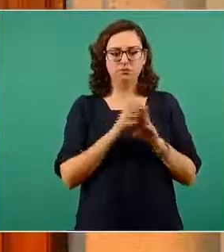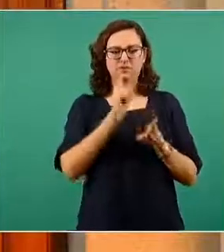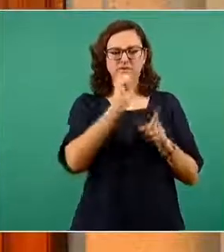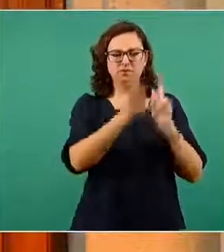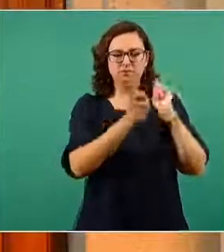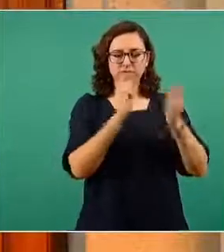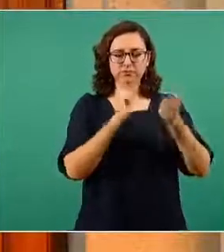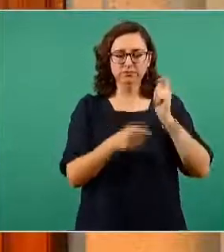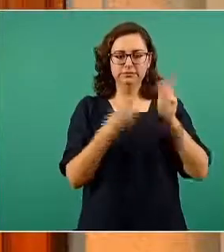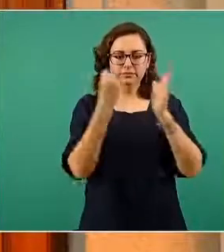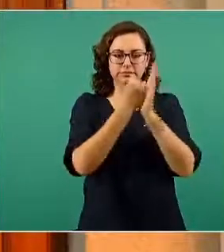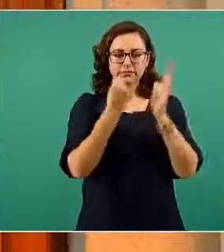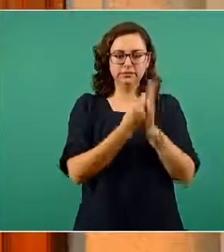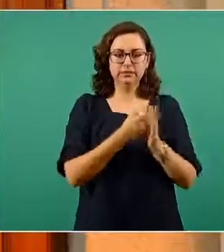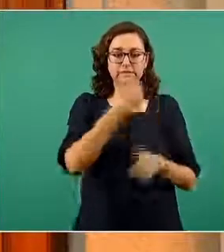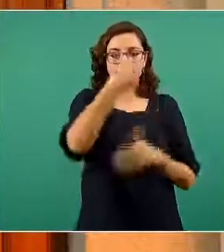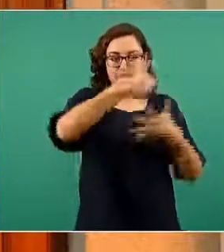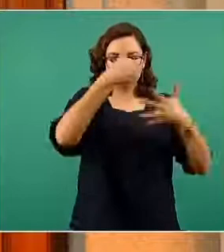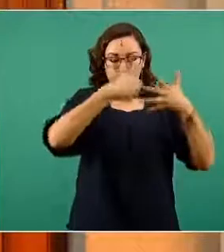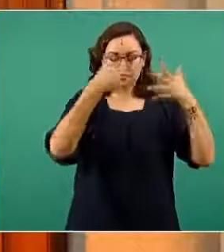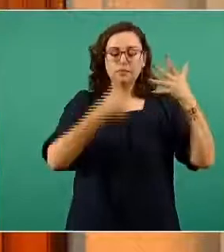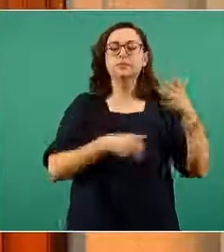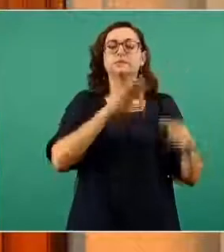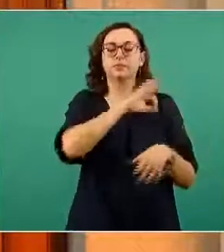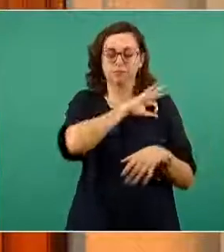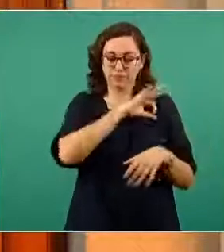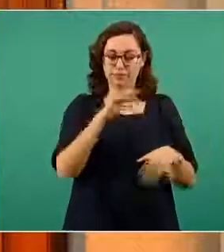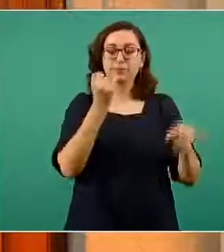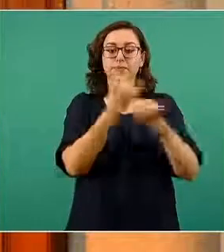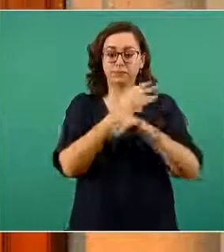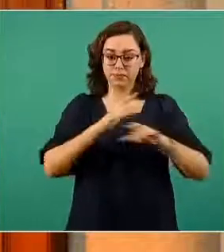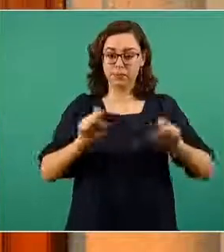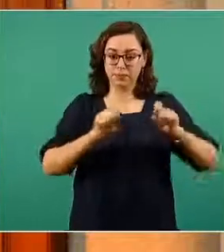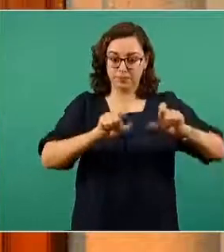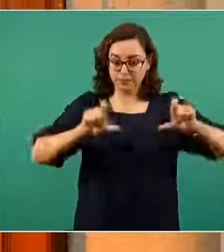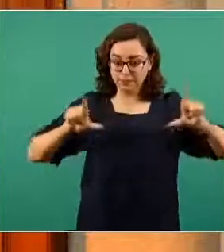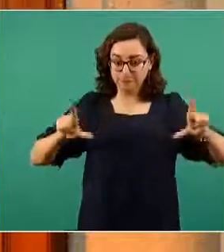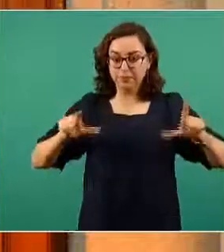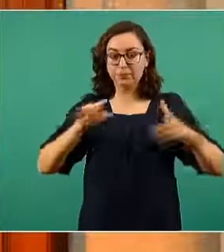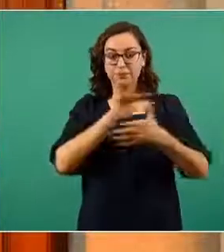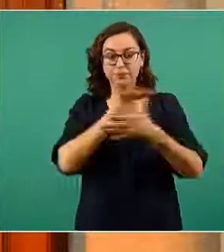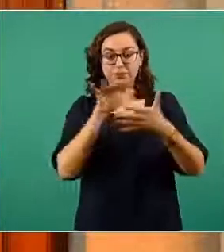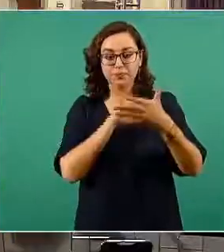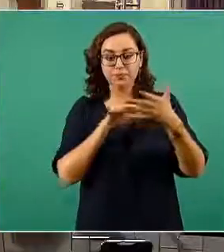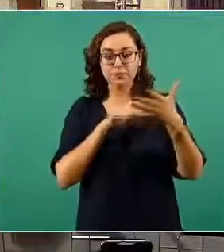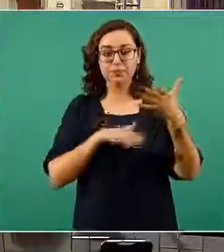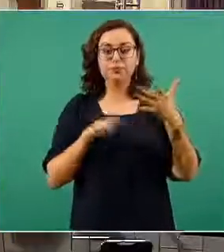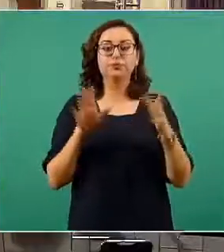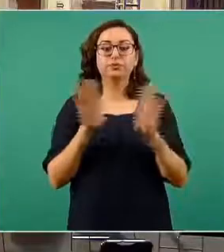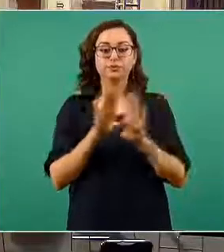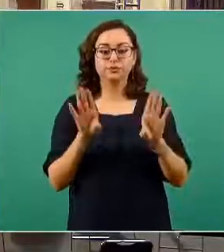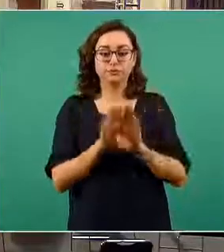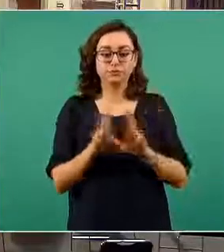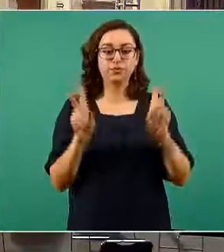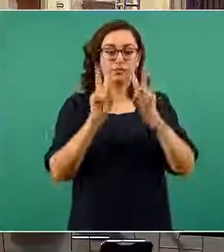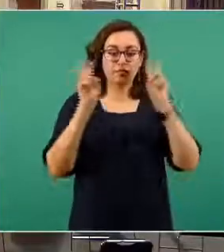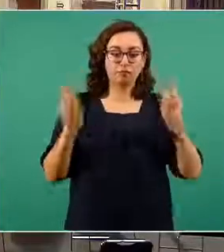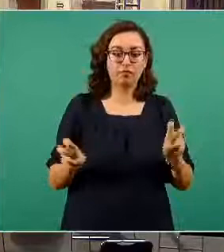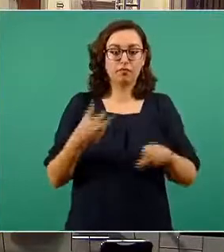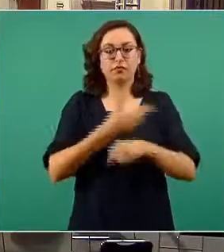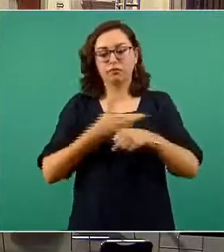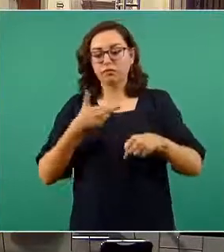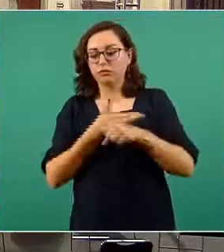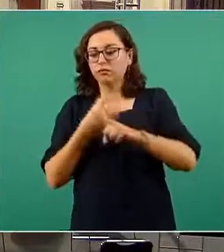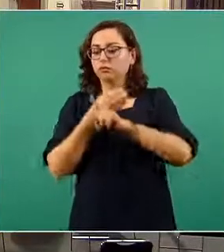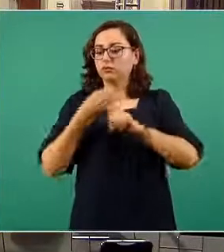vacunas y conocer los pormenores de cómo estas están inclusive siendo aplicadas en los puntos de vacunación, temas de logística,